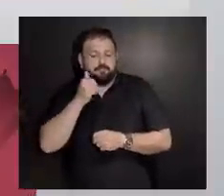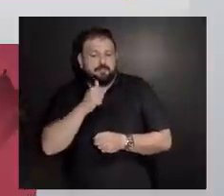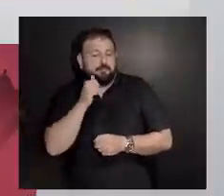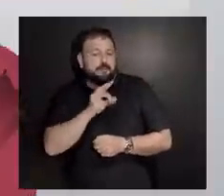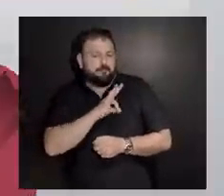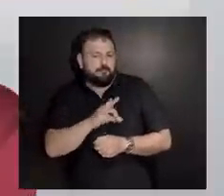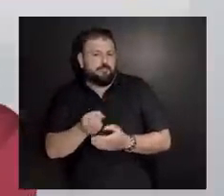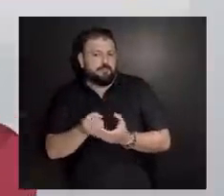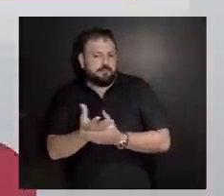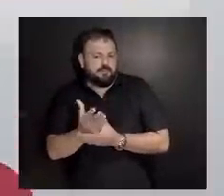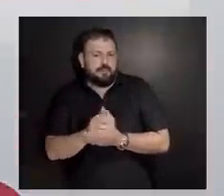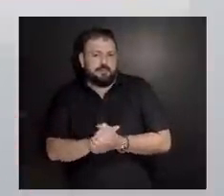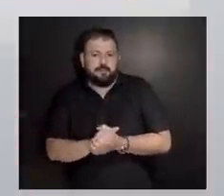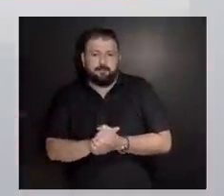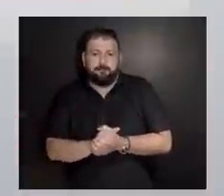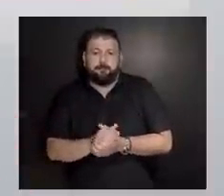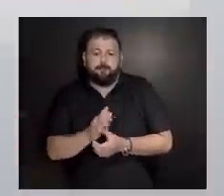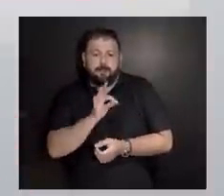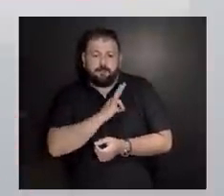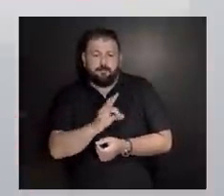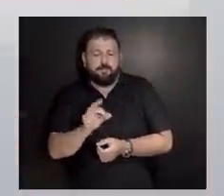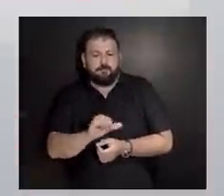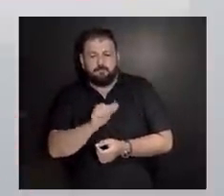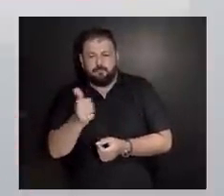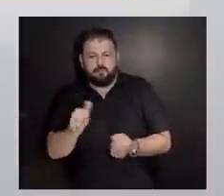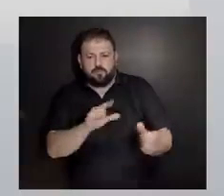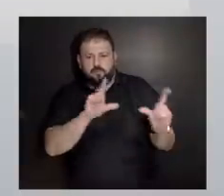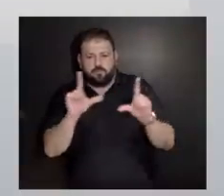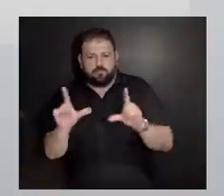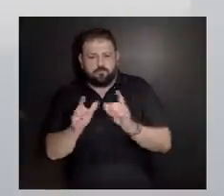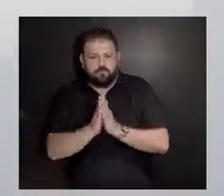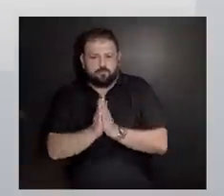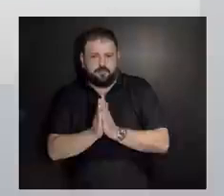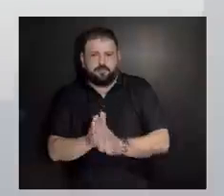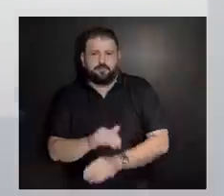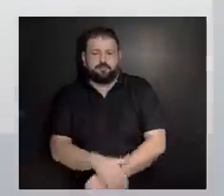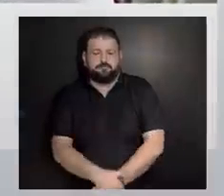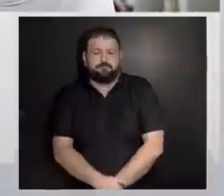presentando. Y bueno, no sé si podamos pasar a la siguiente presentación.